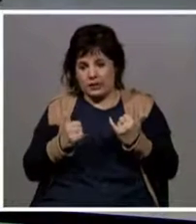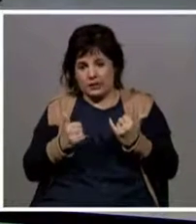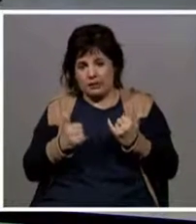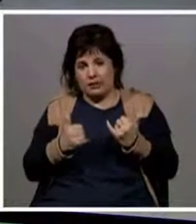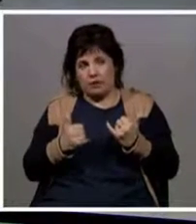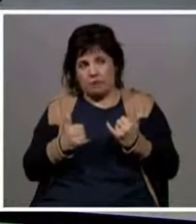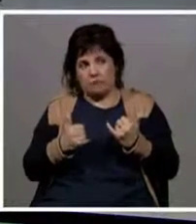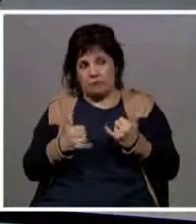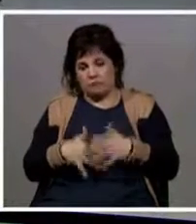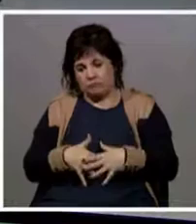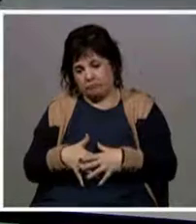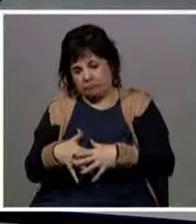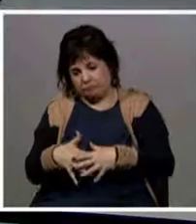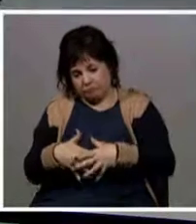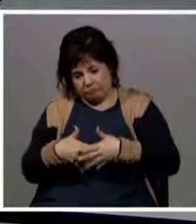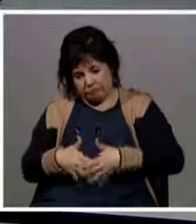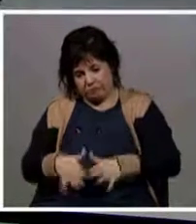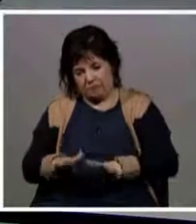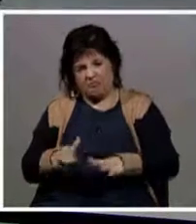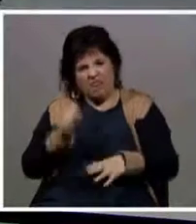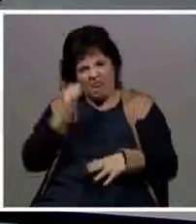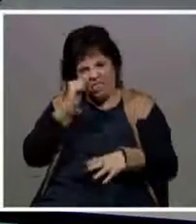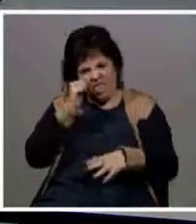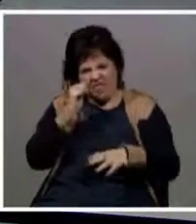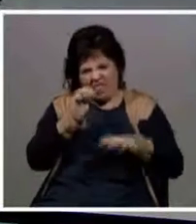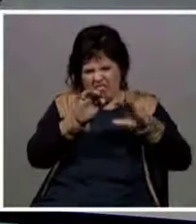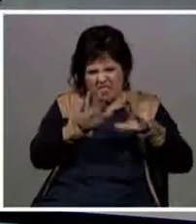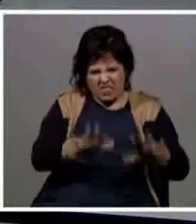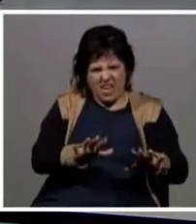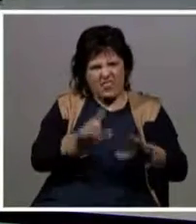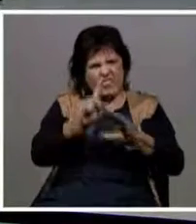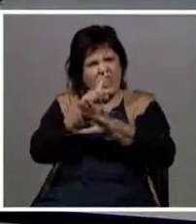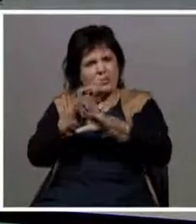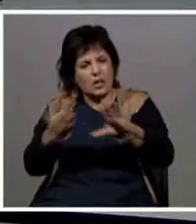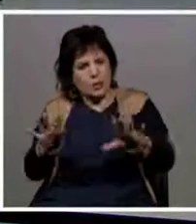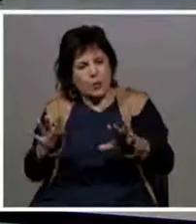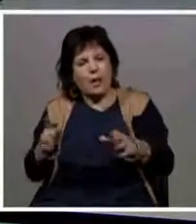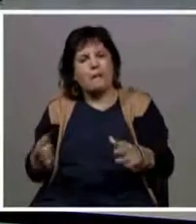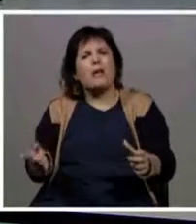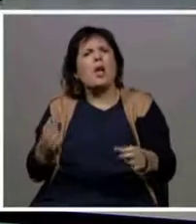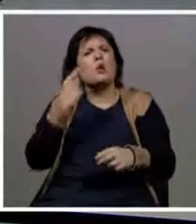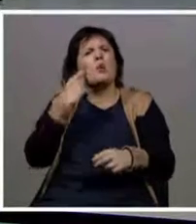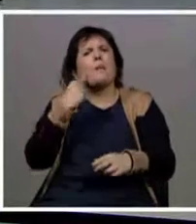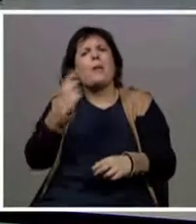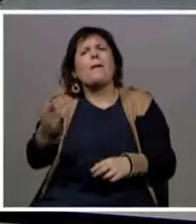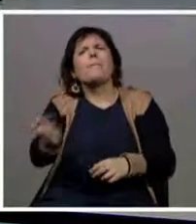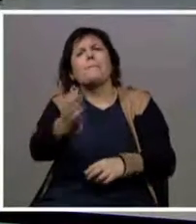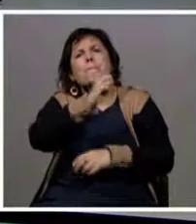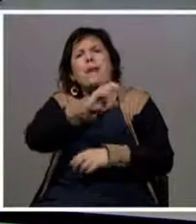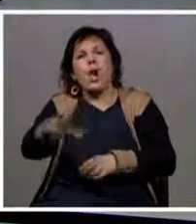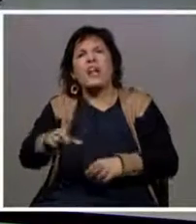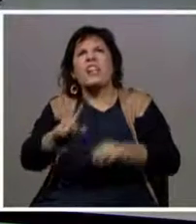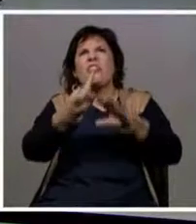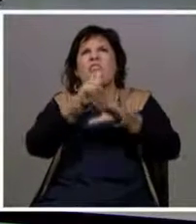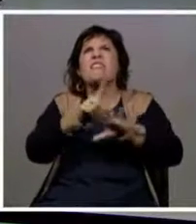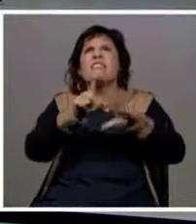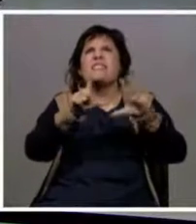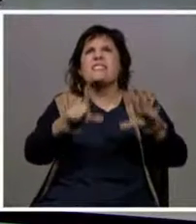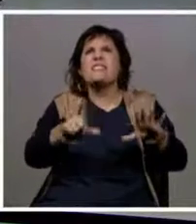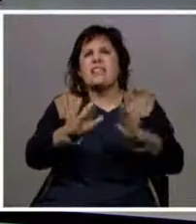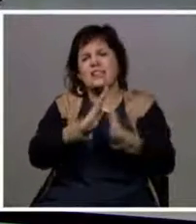el año son / tienen entre 10 y 19 años y el porcentaje más más grueso entre 17 y 19